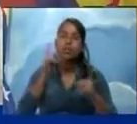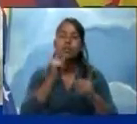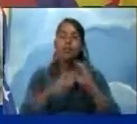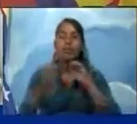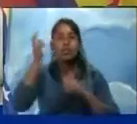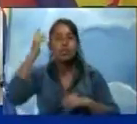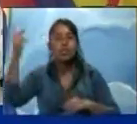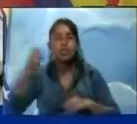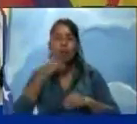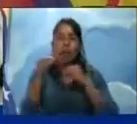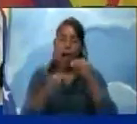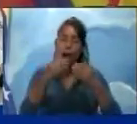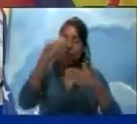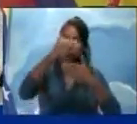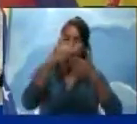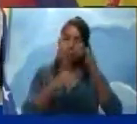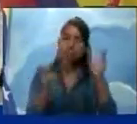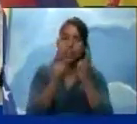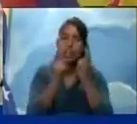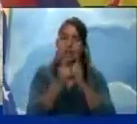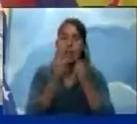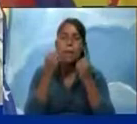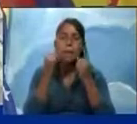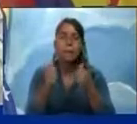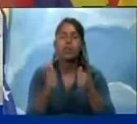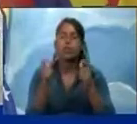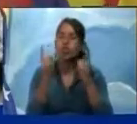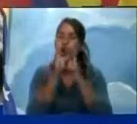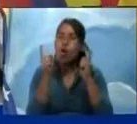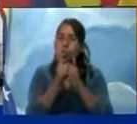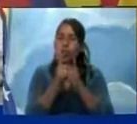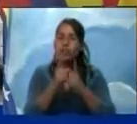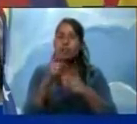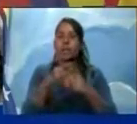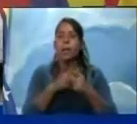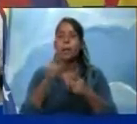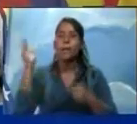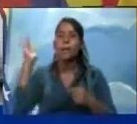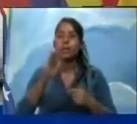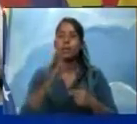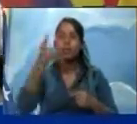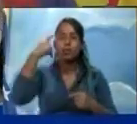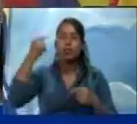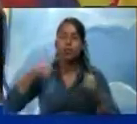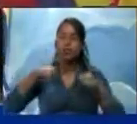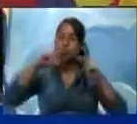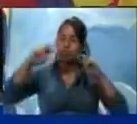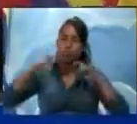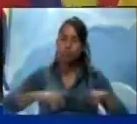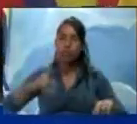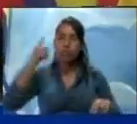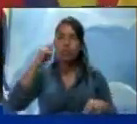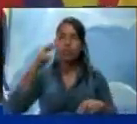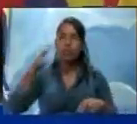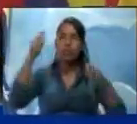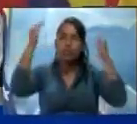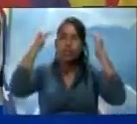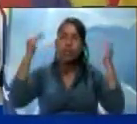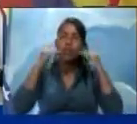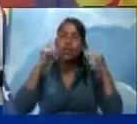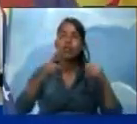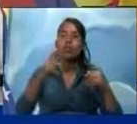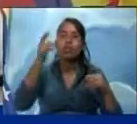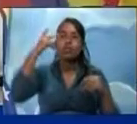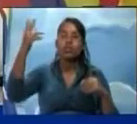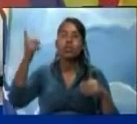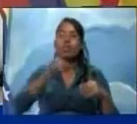principal del sueño. Haga un resumen, pero bien comprimido. Y me lo trae para yo examinarlo, a ver si es de la cabeza suya